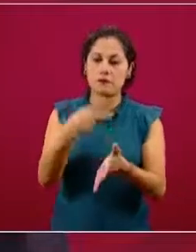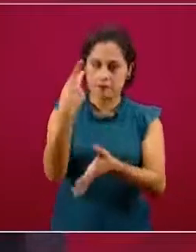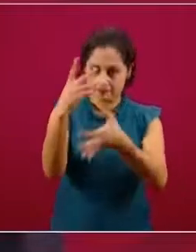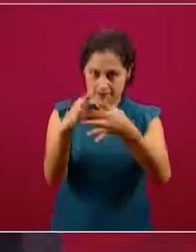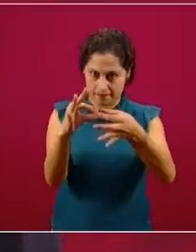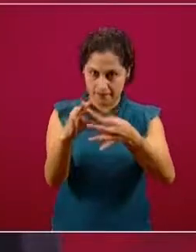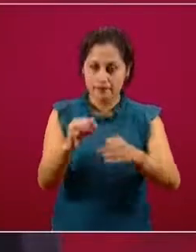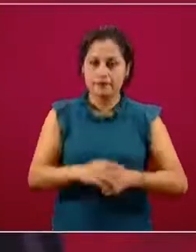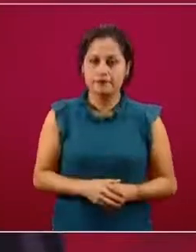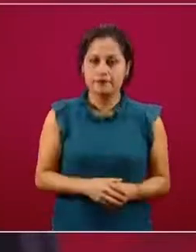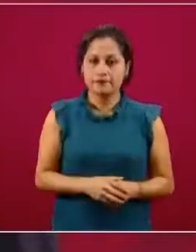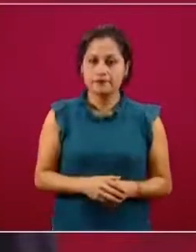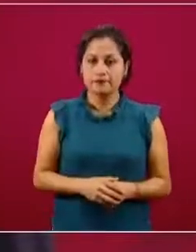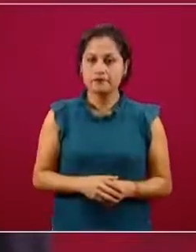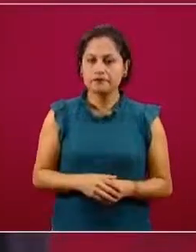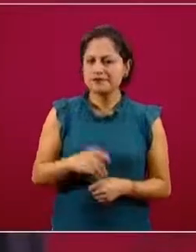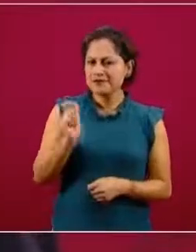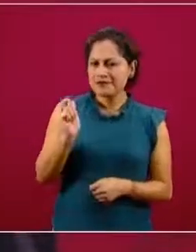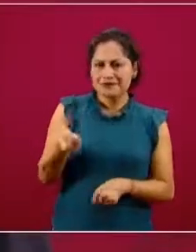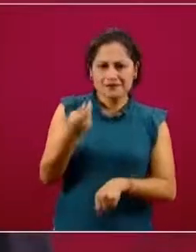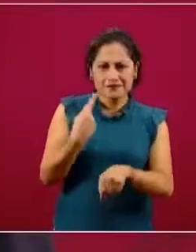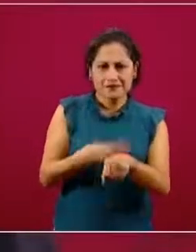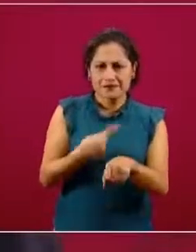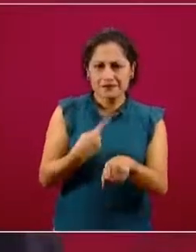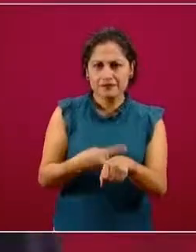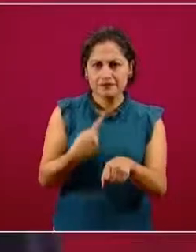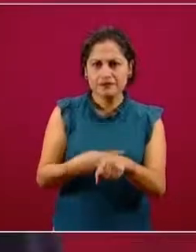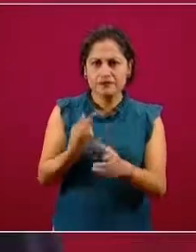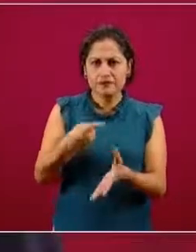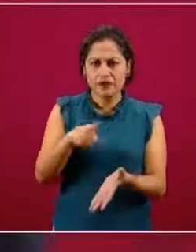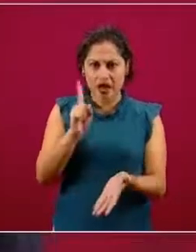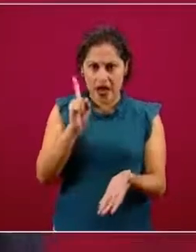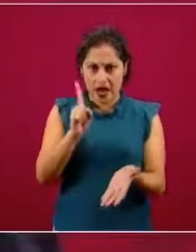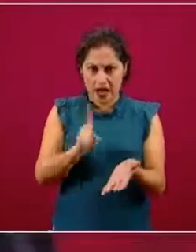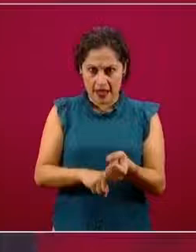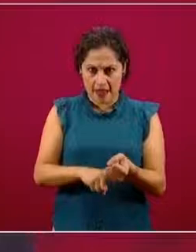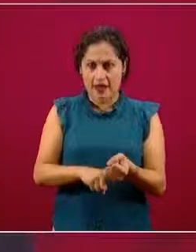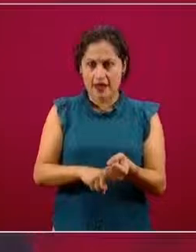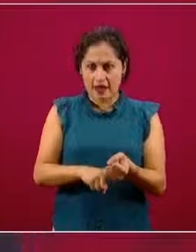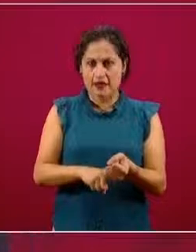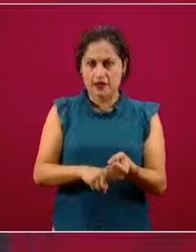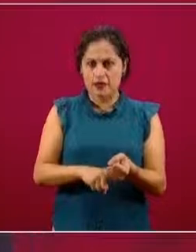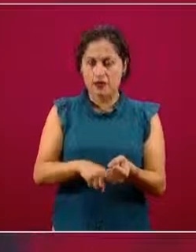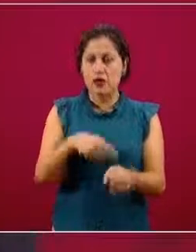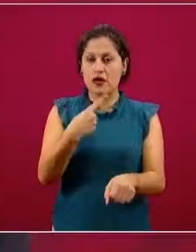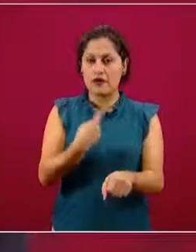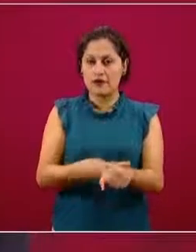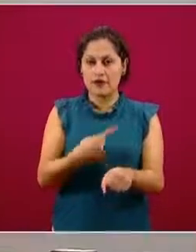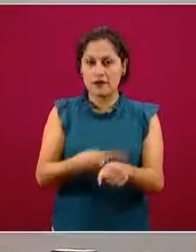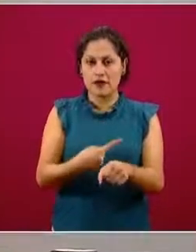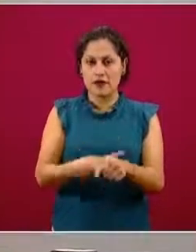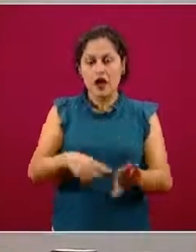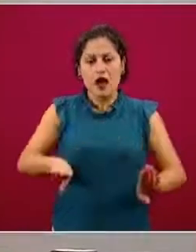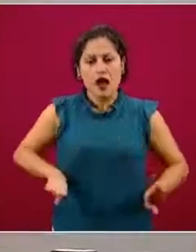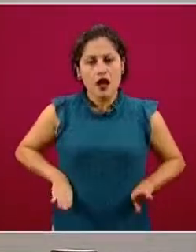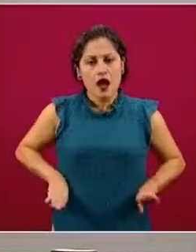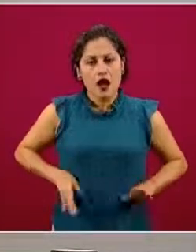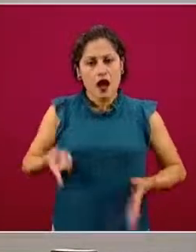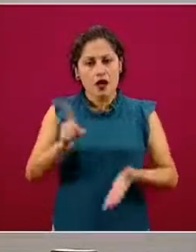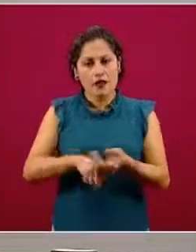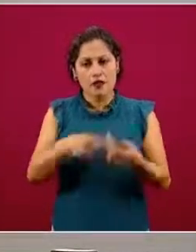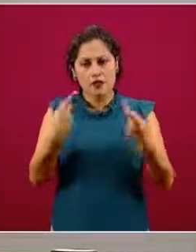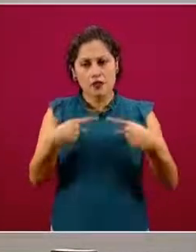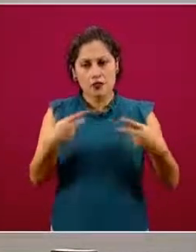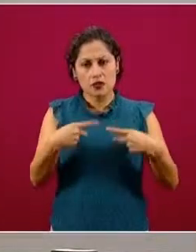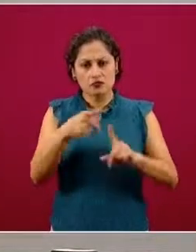Neumonía es un síndrome clínico, es decir, las características que presenta una persona y que pueden ser evaluadas